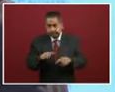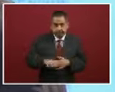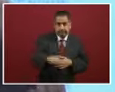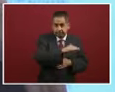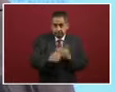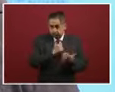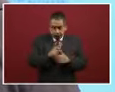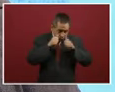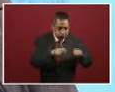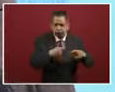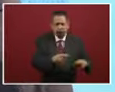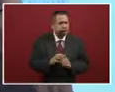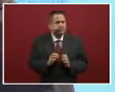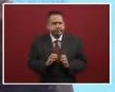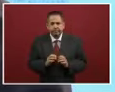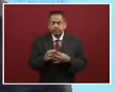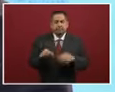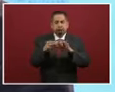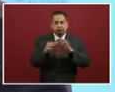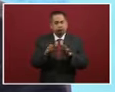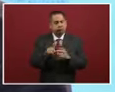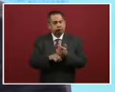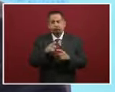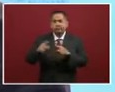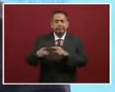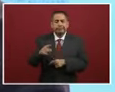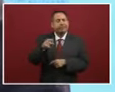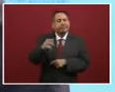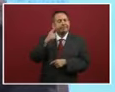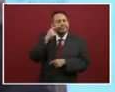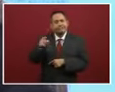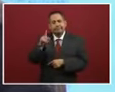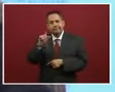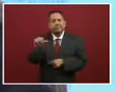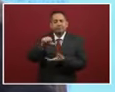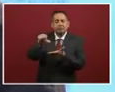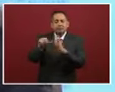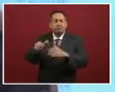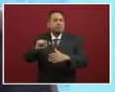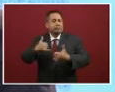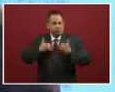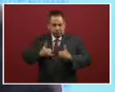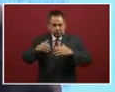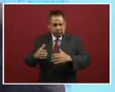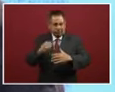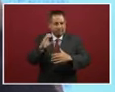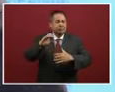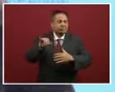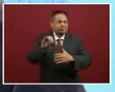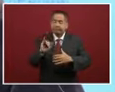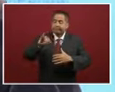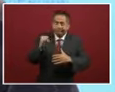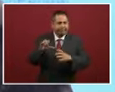urbanas y que se va a combinar también con el trabajo de los centros de integración juvenil que ya existen, como el trabajo de los centros que tiene CONADIC, de